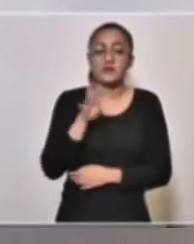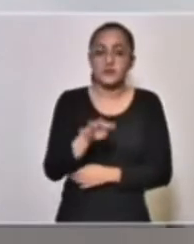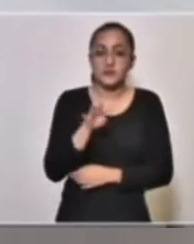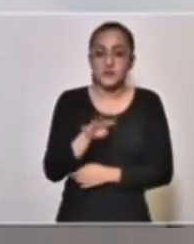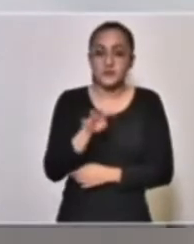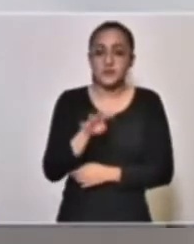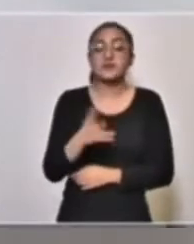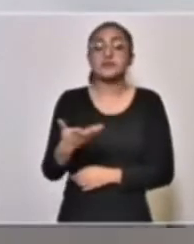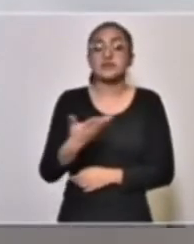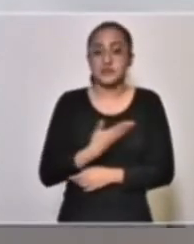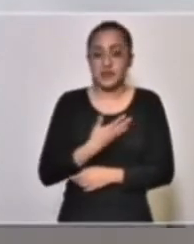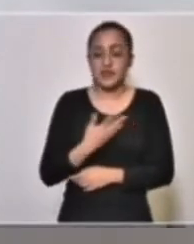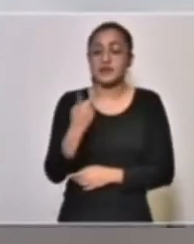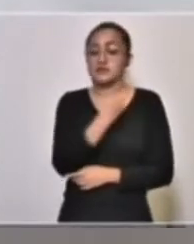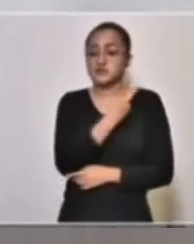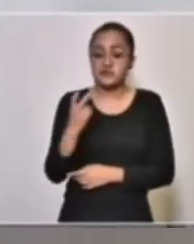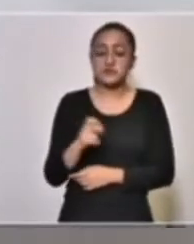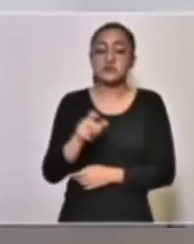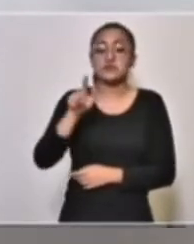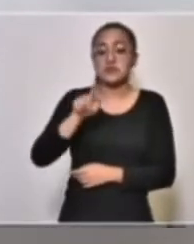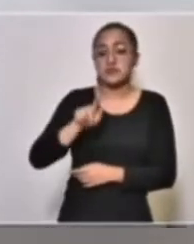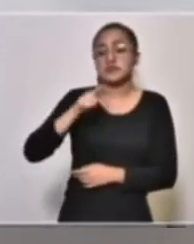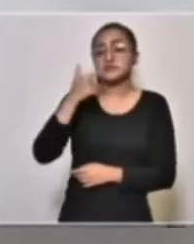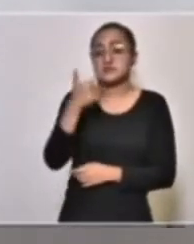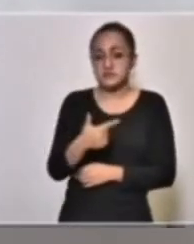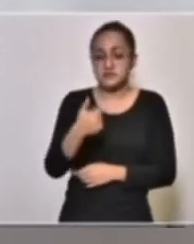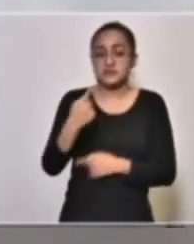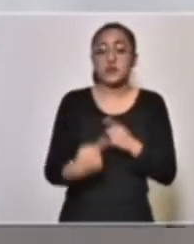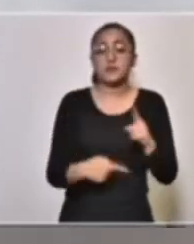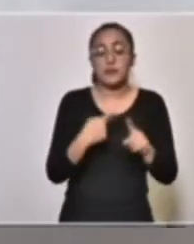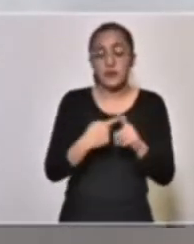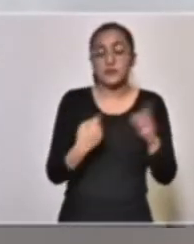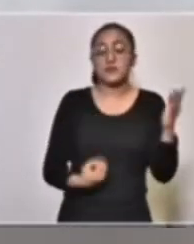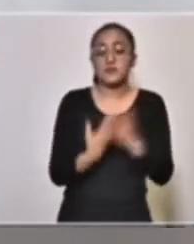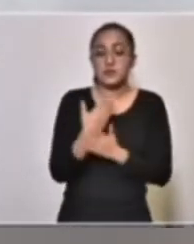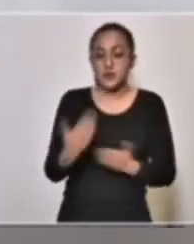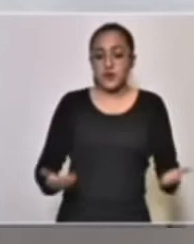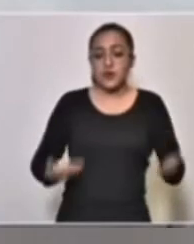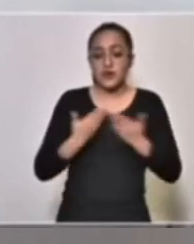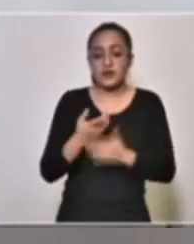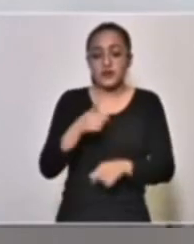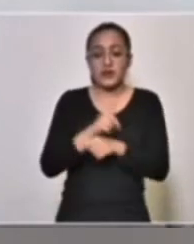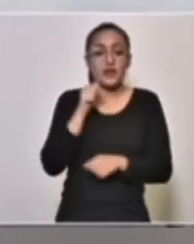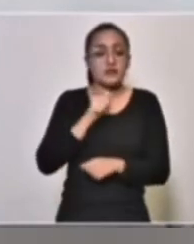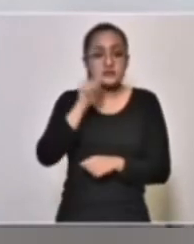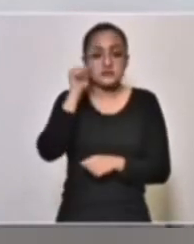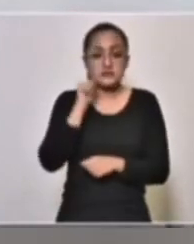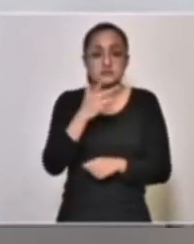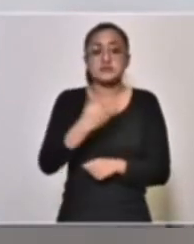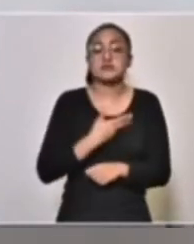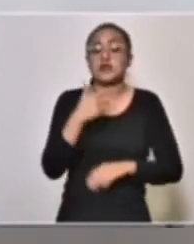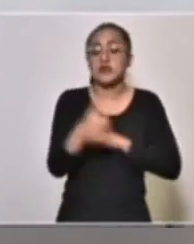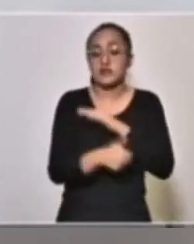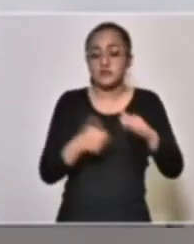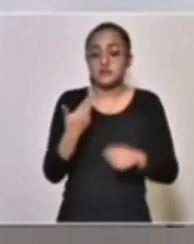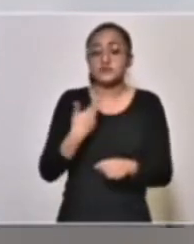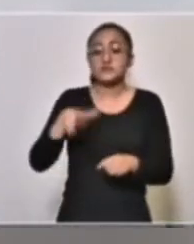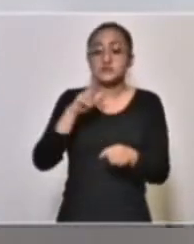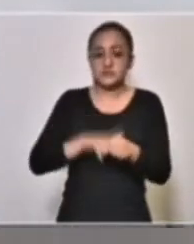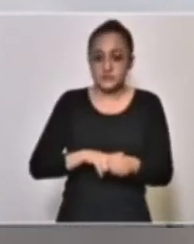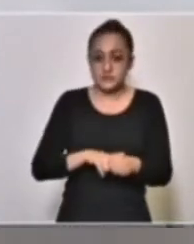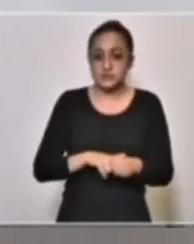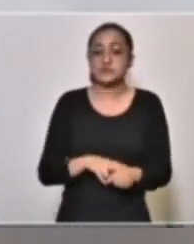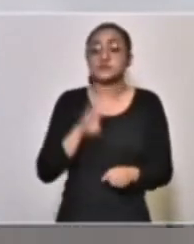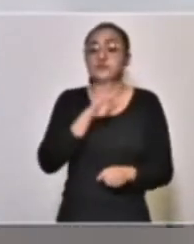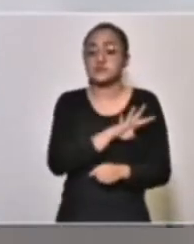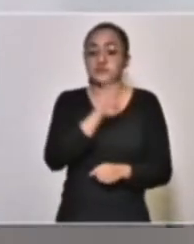124.419, teniendo 277 casos nuevos en comparación al día de ayer. Tenemos casos activos ambulatorios y